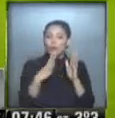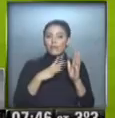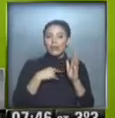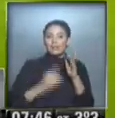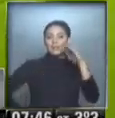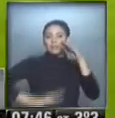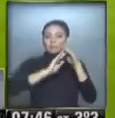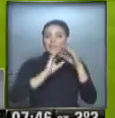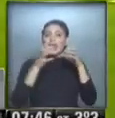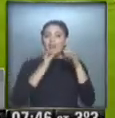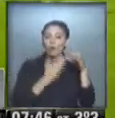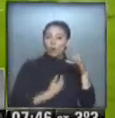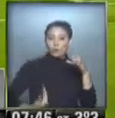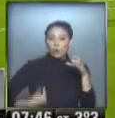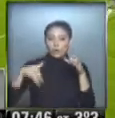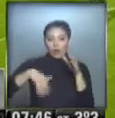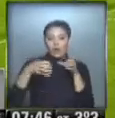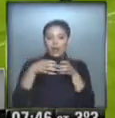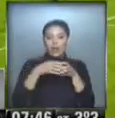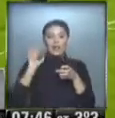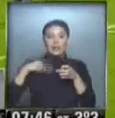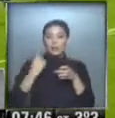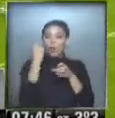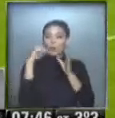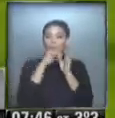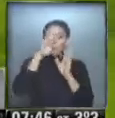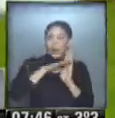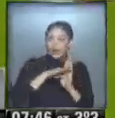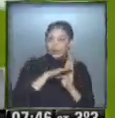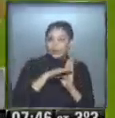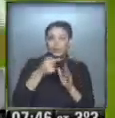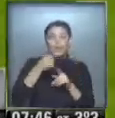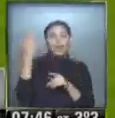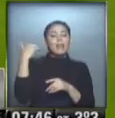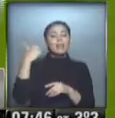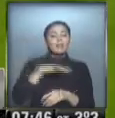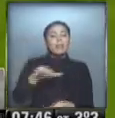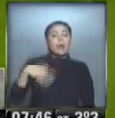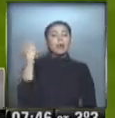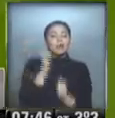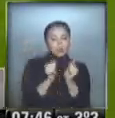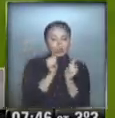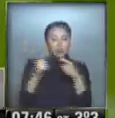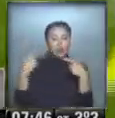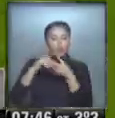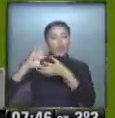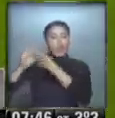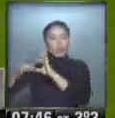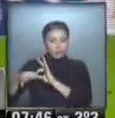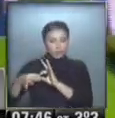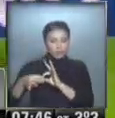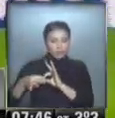el torneo, que es Newell's Old Boys, después de la última victoria en en Rosario, ante Olimpo de Bahía